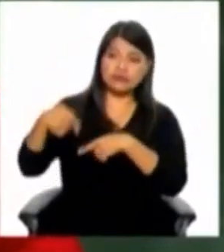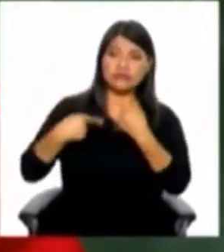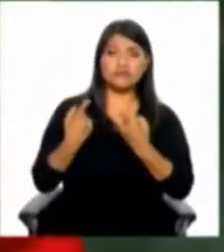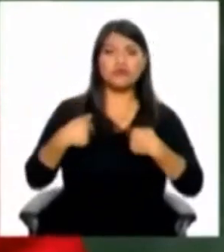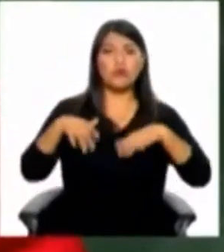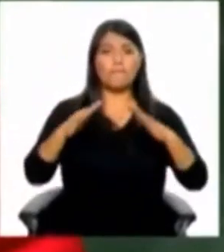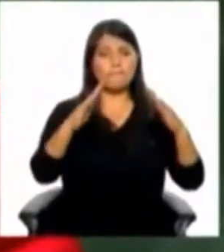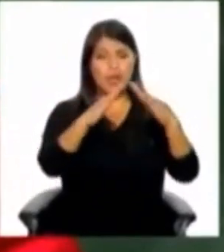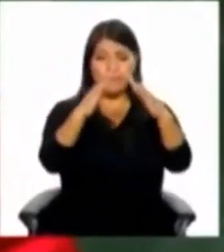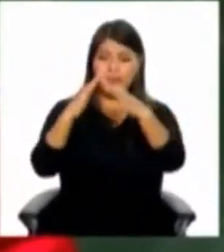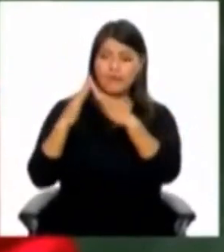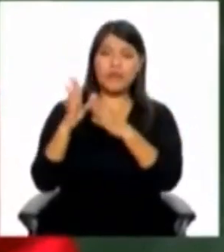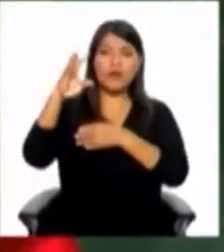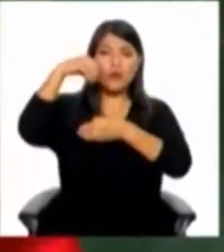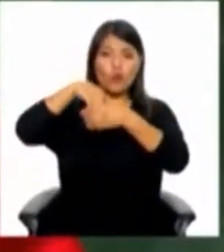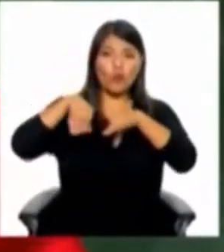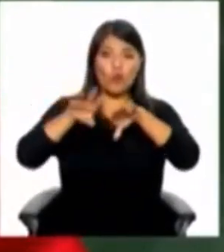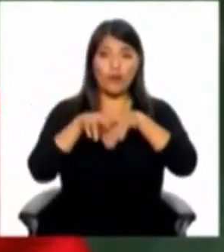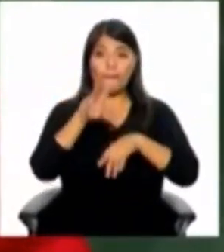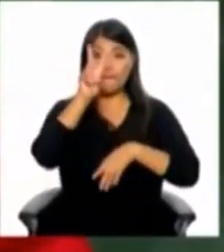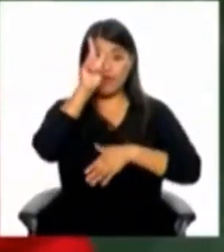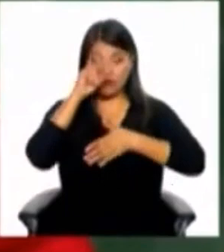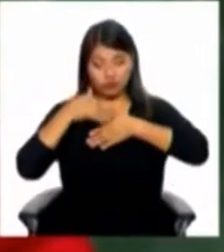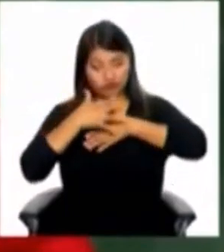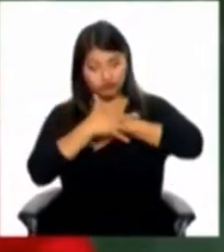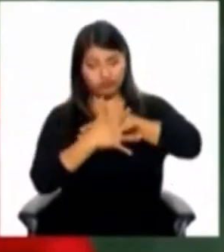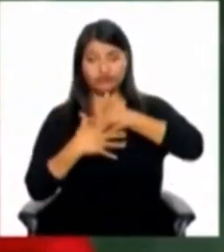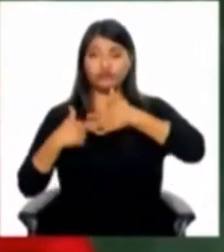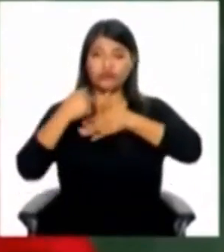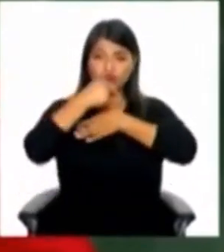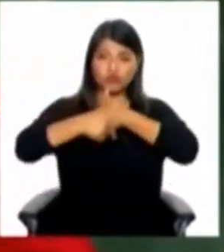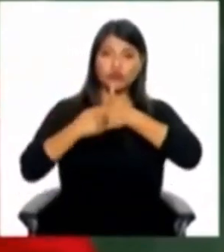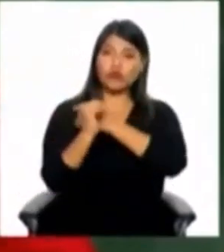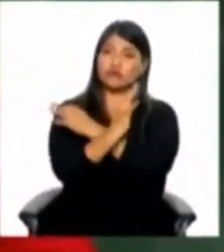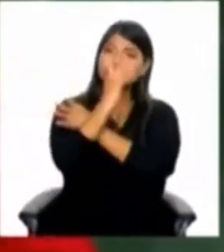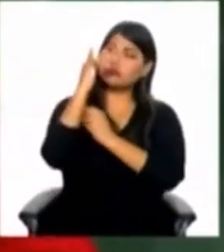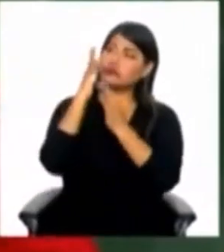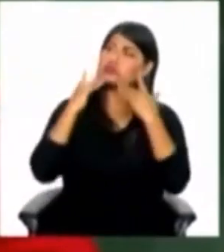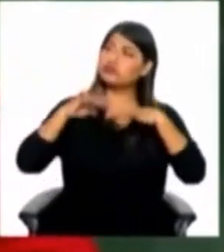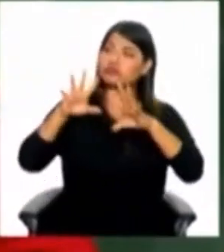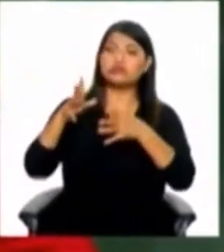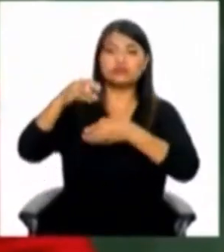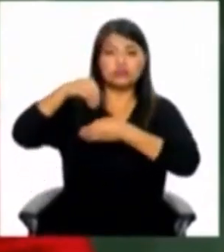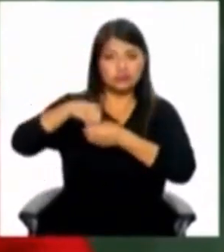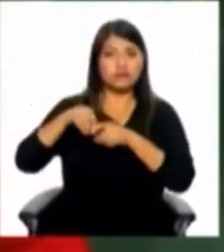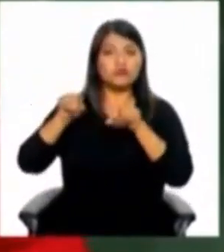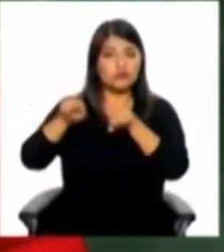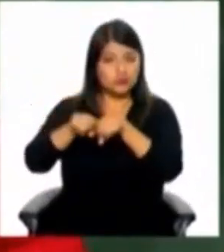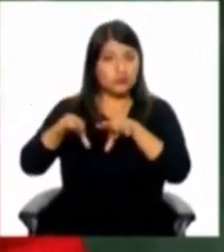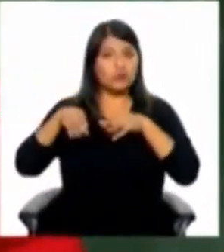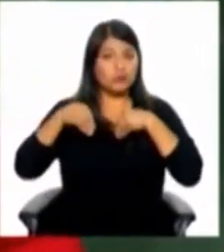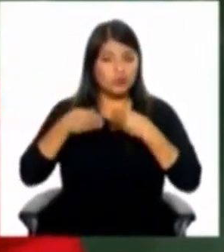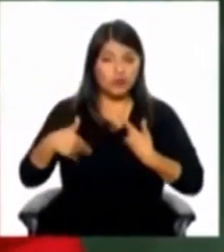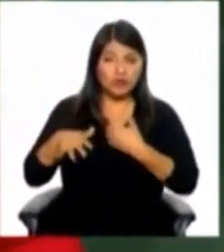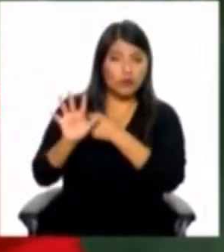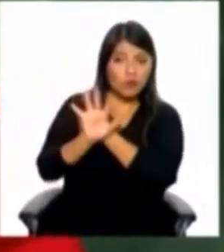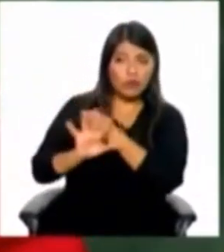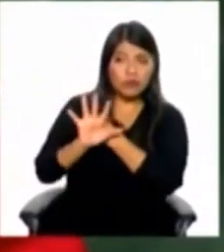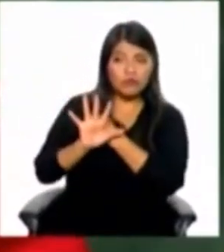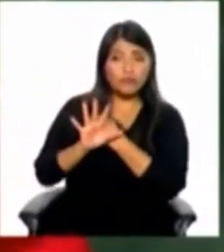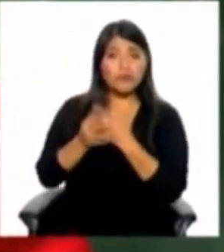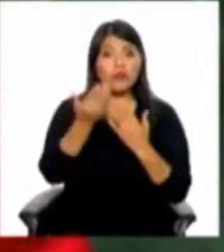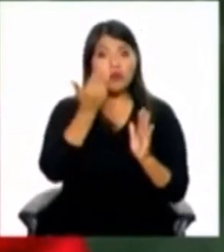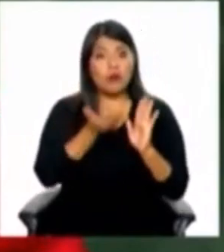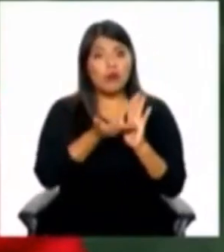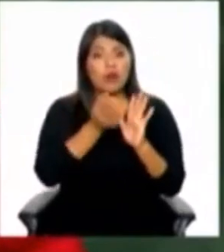5 millones de peruanas y peruanos. Aún es posible limitar el incremento de la temperatura